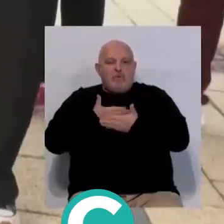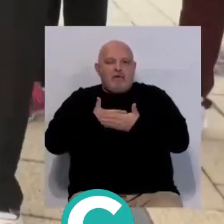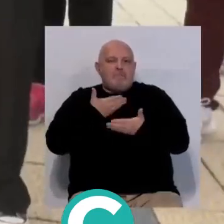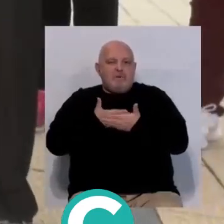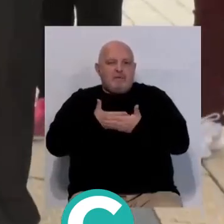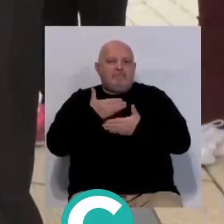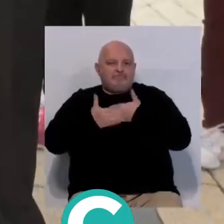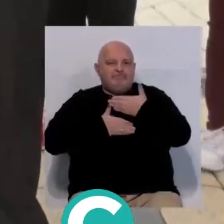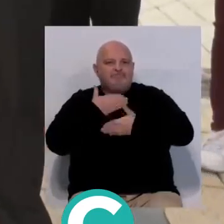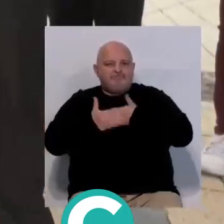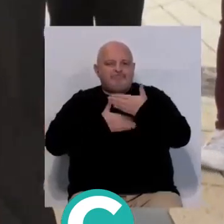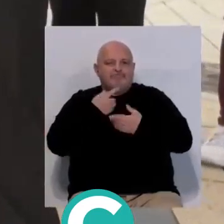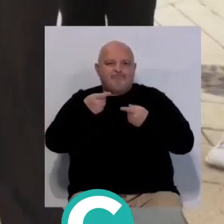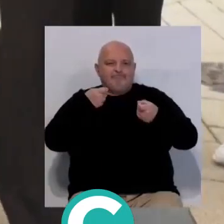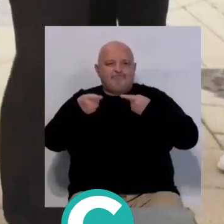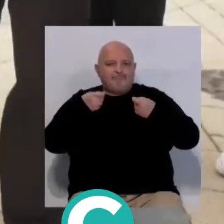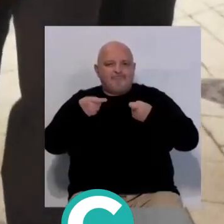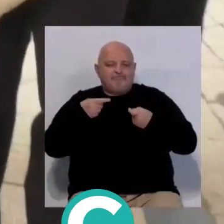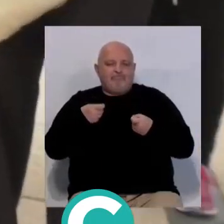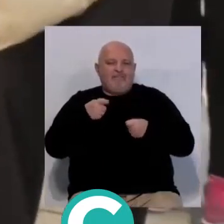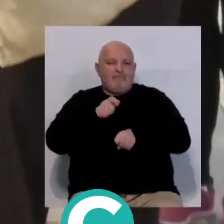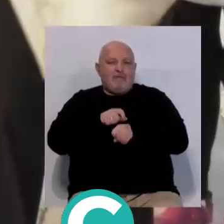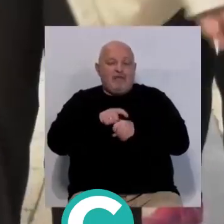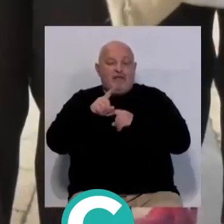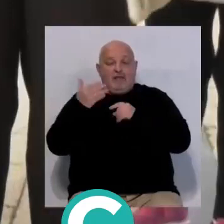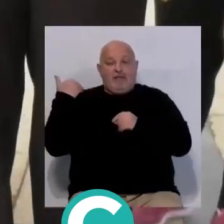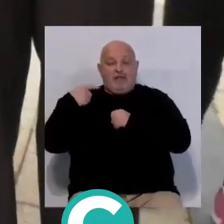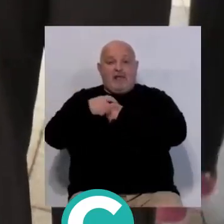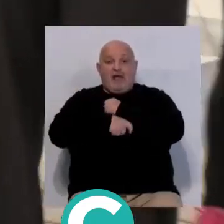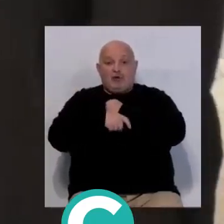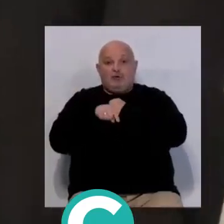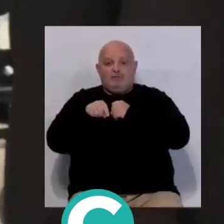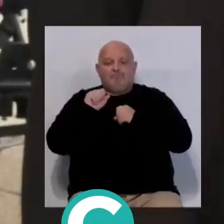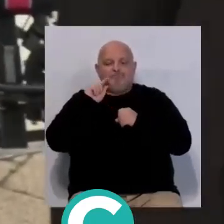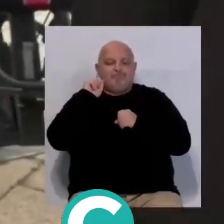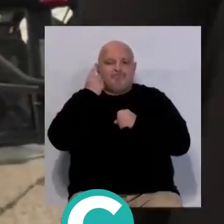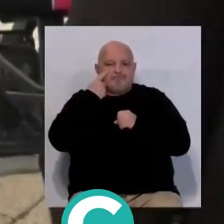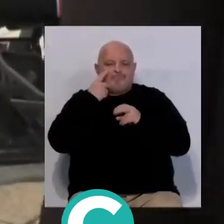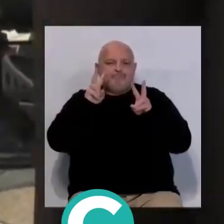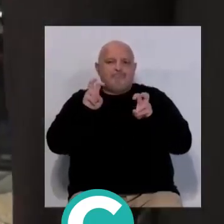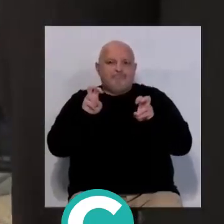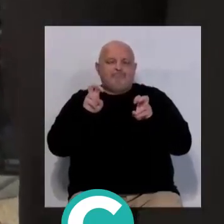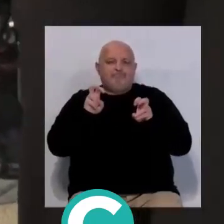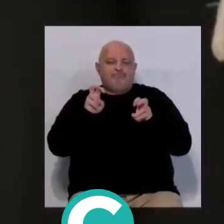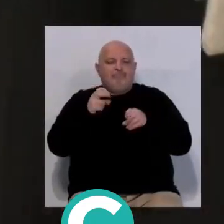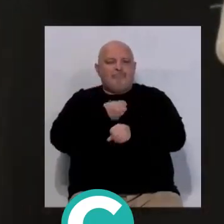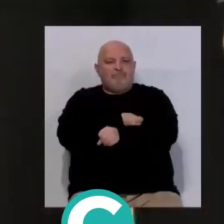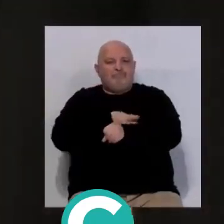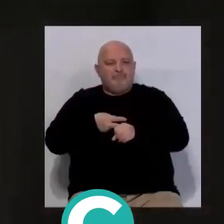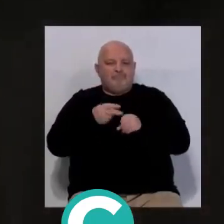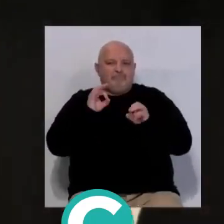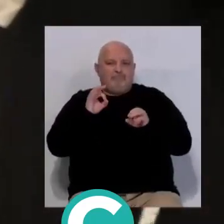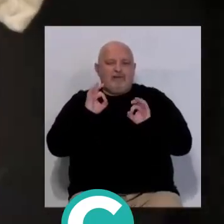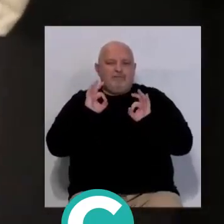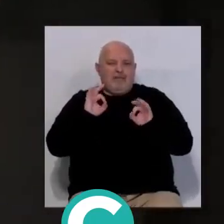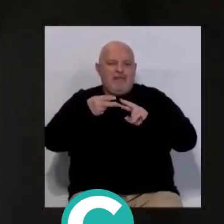pruebas y fueron descartando muchas enfermedades graves y el pasado agosto es cuando le detectaron mediante una analítica, un